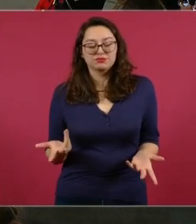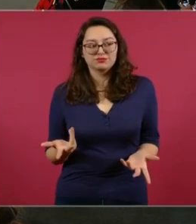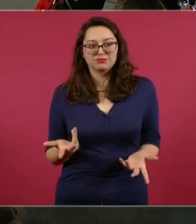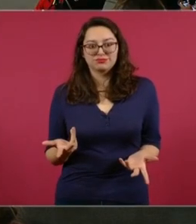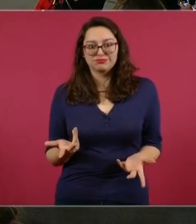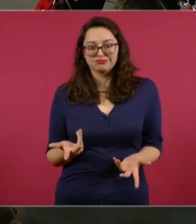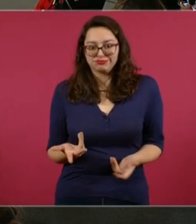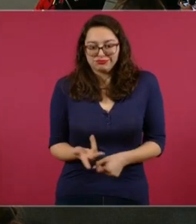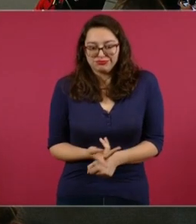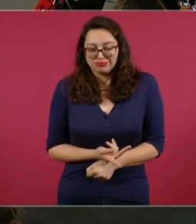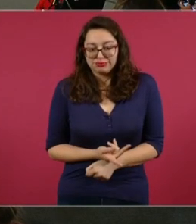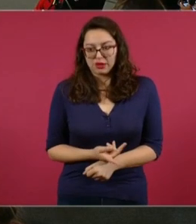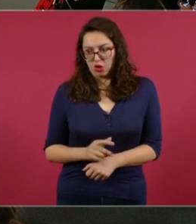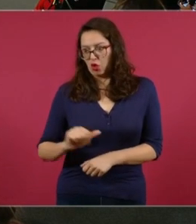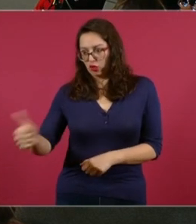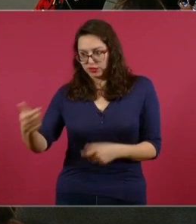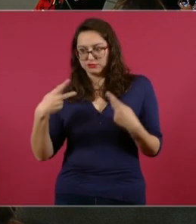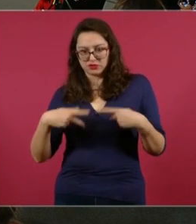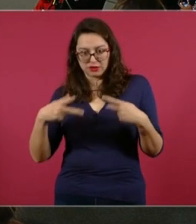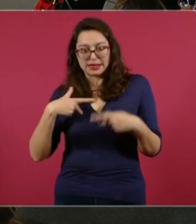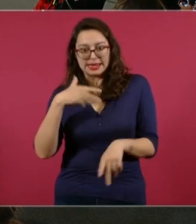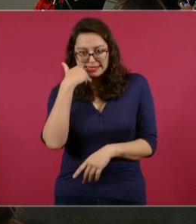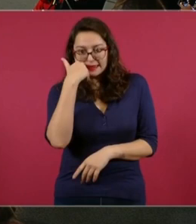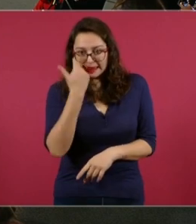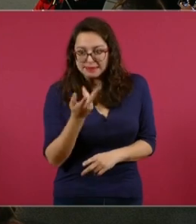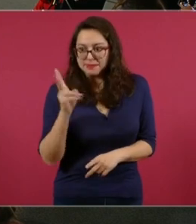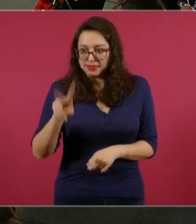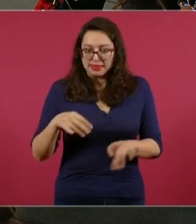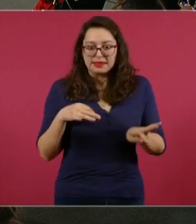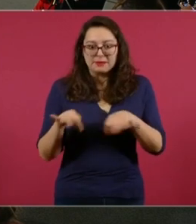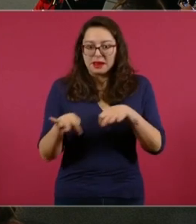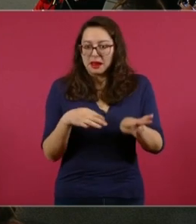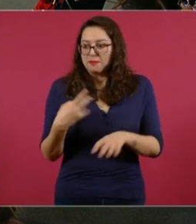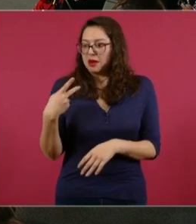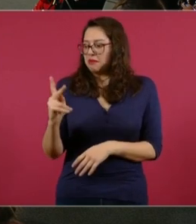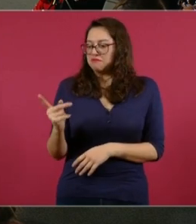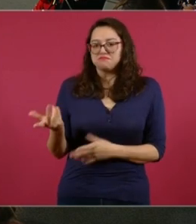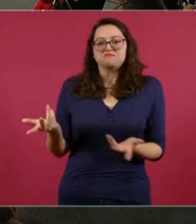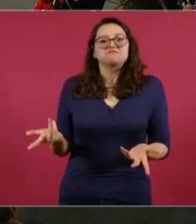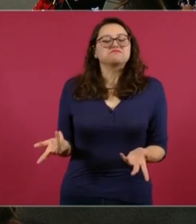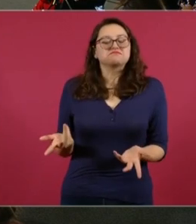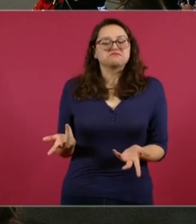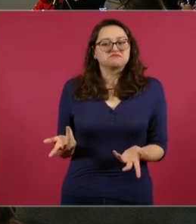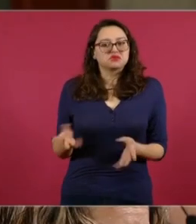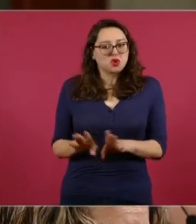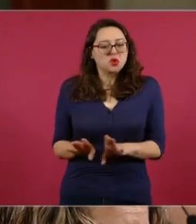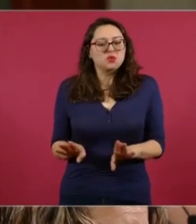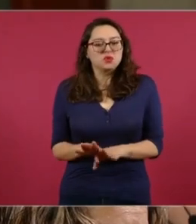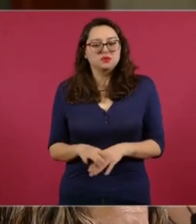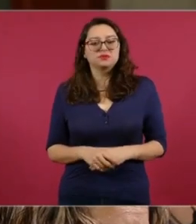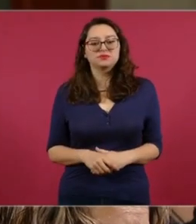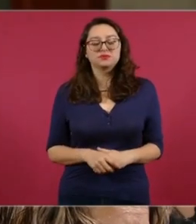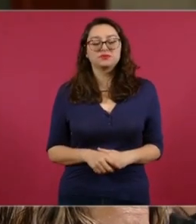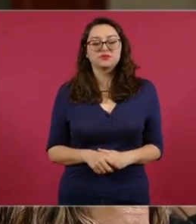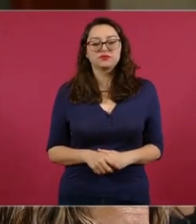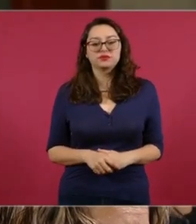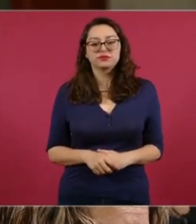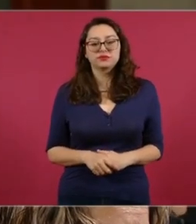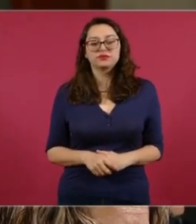bastante al país, presidente. Y en este sentido, volviendo con esto, presidente,